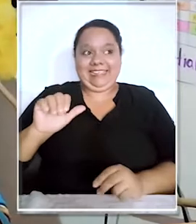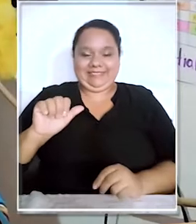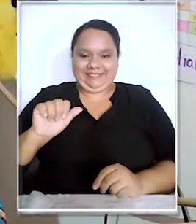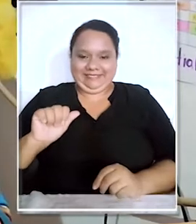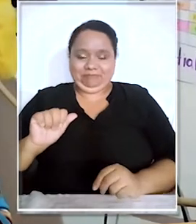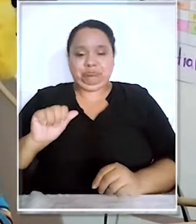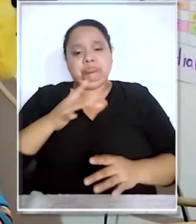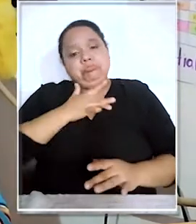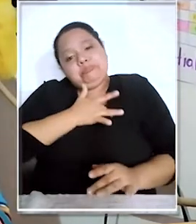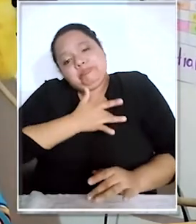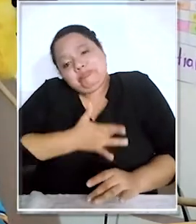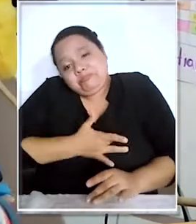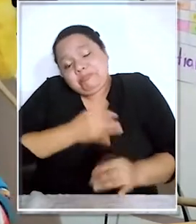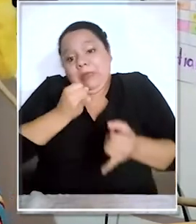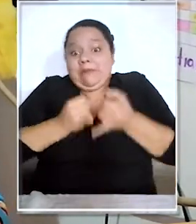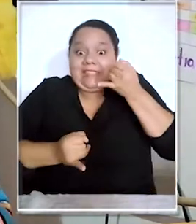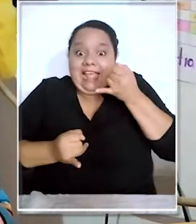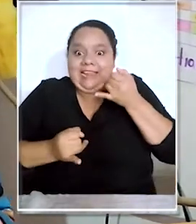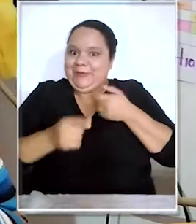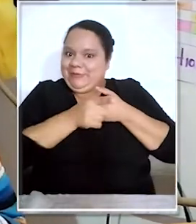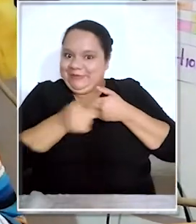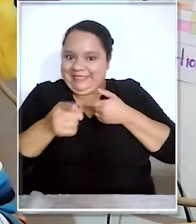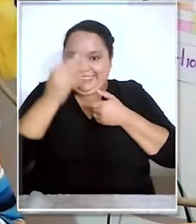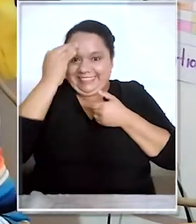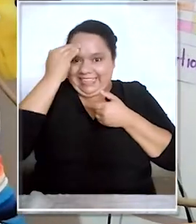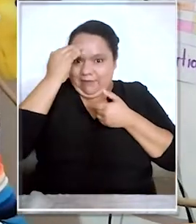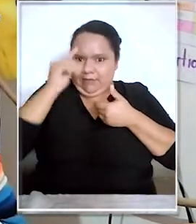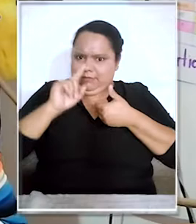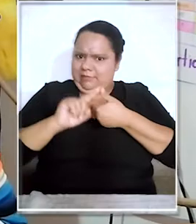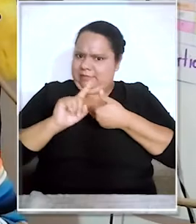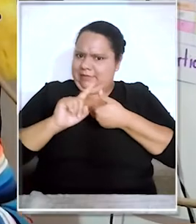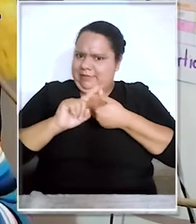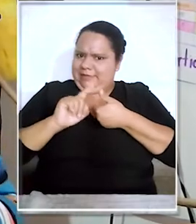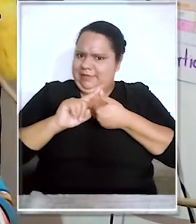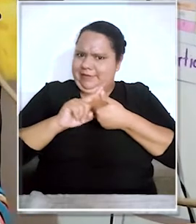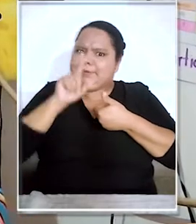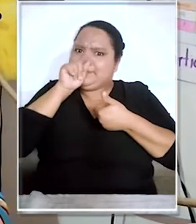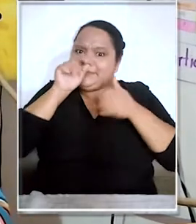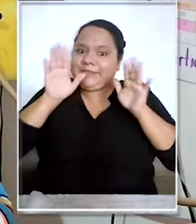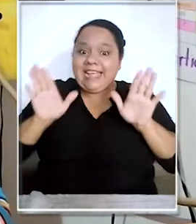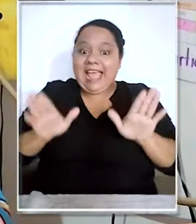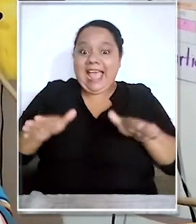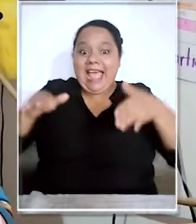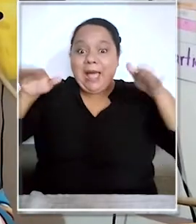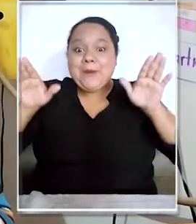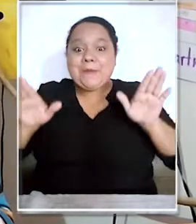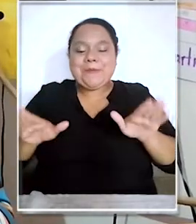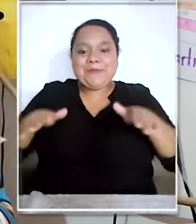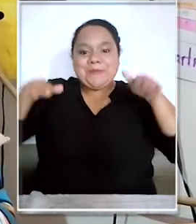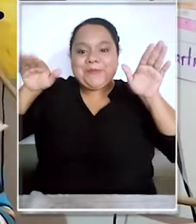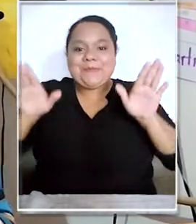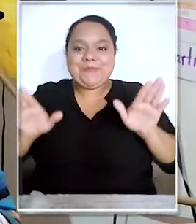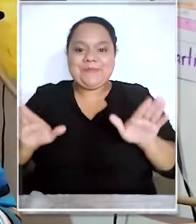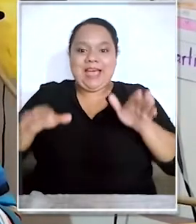Qué triste final, ¿verdad? Pero a ver, ¿ustedes saben qué es un chequeque? Ellos dicen chequeque a